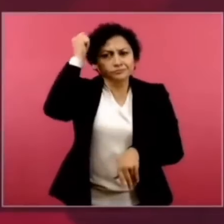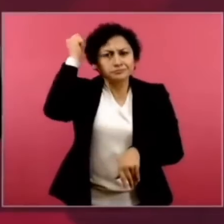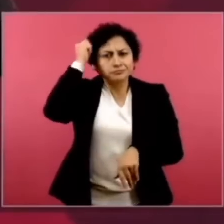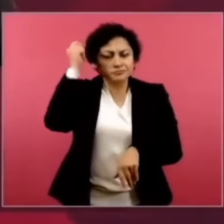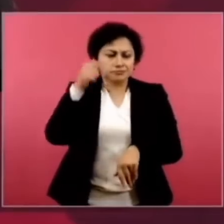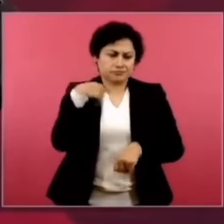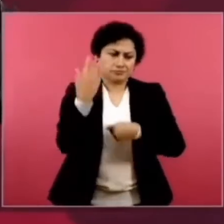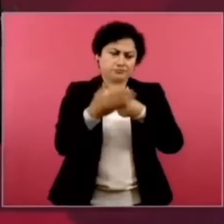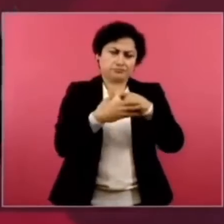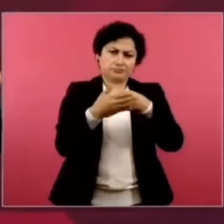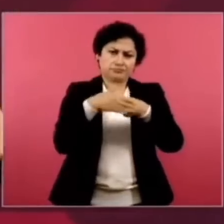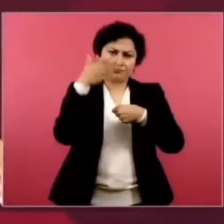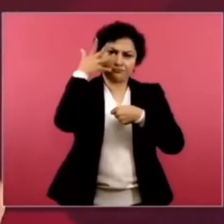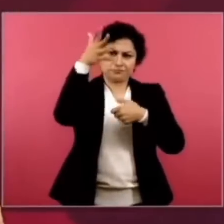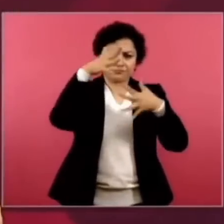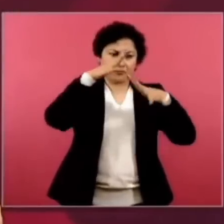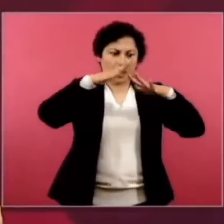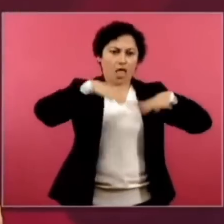iba a costar muchísimo,